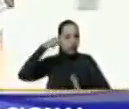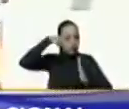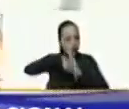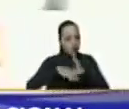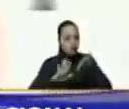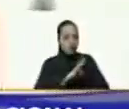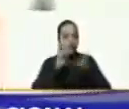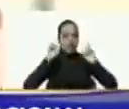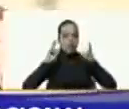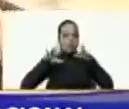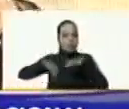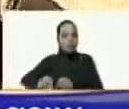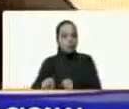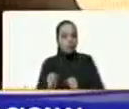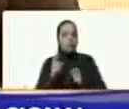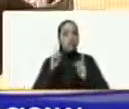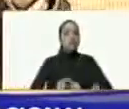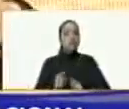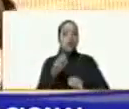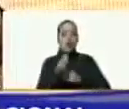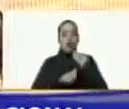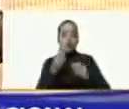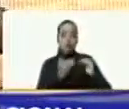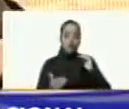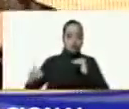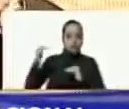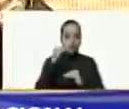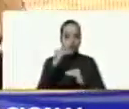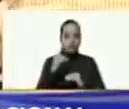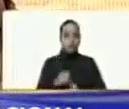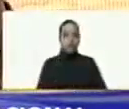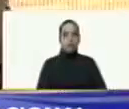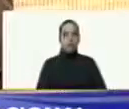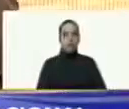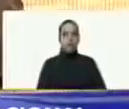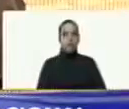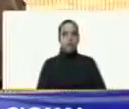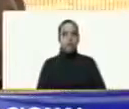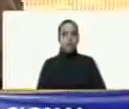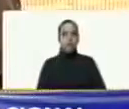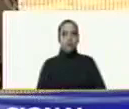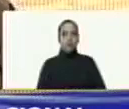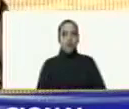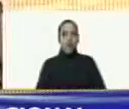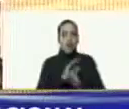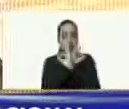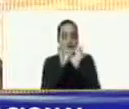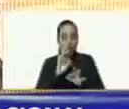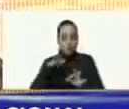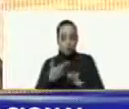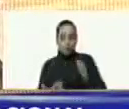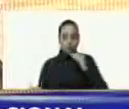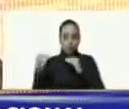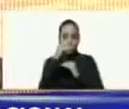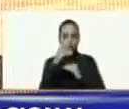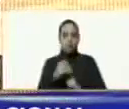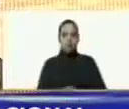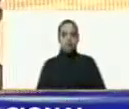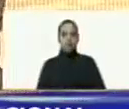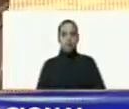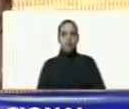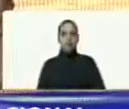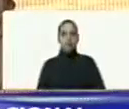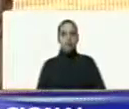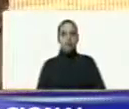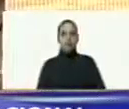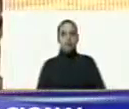del neoliberalismo y sobre todo cómo superarlos. ¿Cómo superarlos? Las fórmulas para superarlos. Correcto.